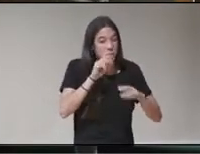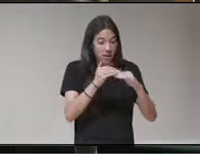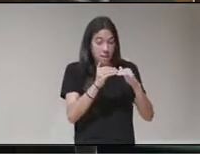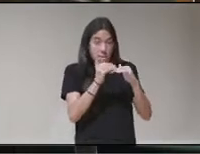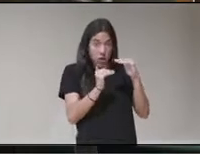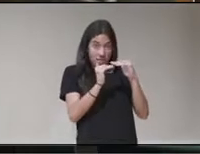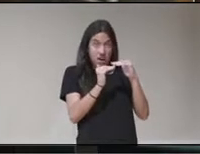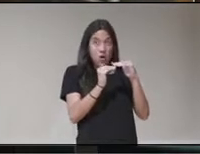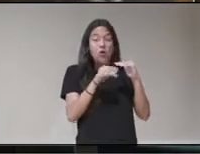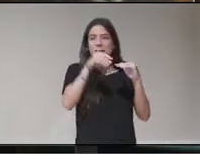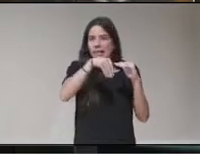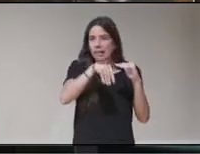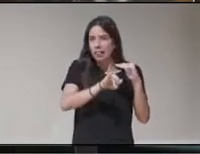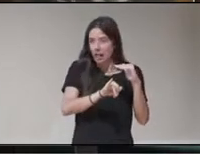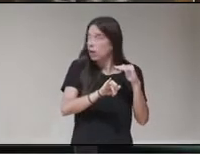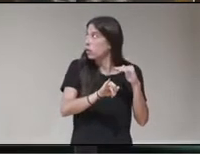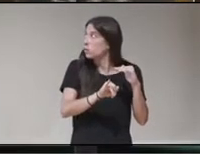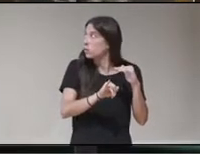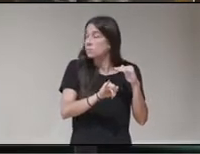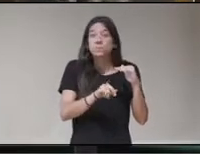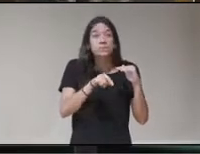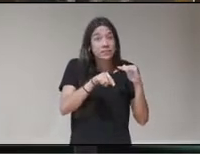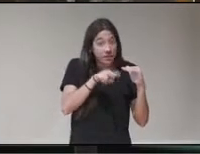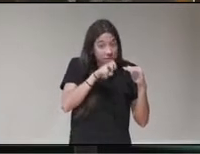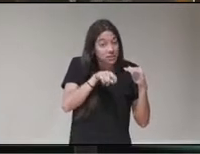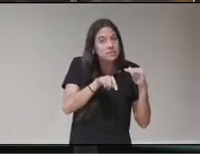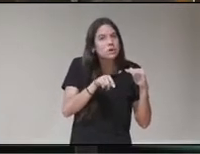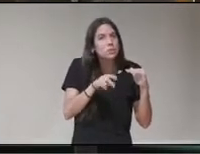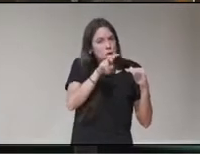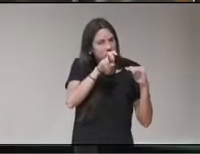interno. Y ese medio interno está oxigenado, ahí hay